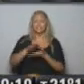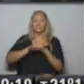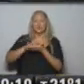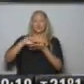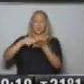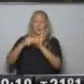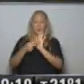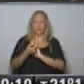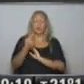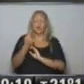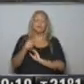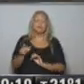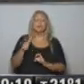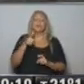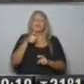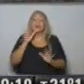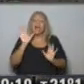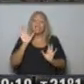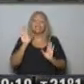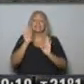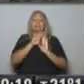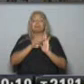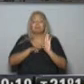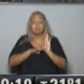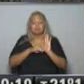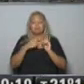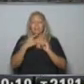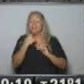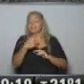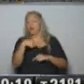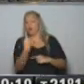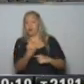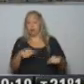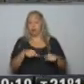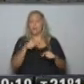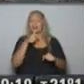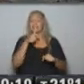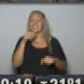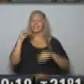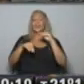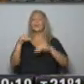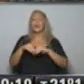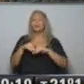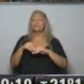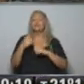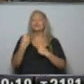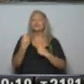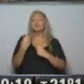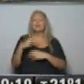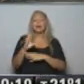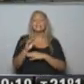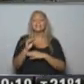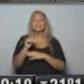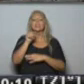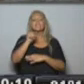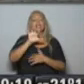problemas. Al parecer, las encuestas a Macri le dicen otra cosa, le dicen que el voto está fundamentalmente orientado por el